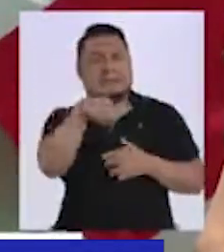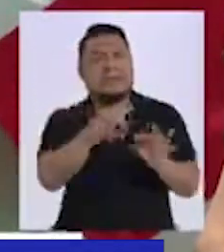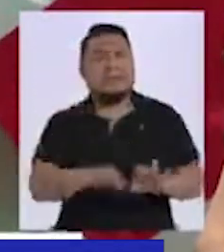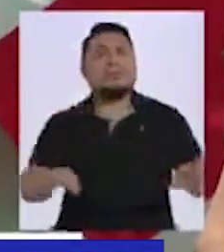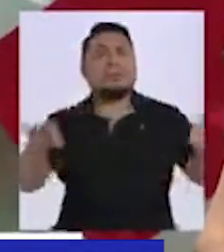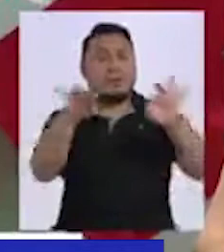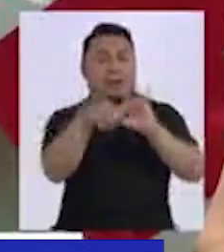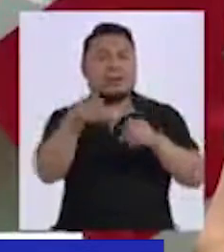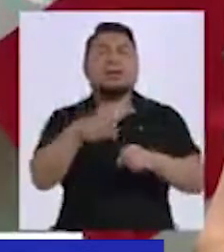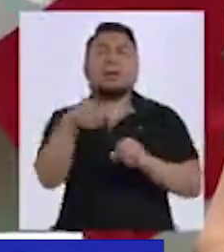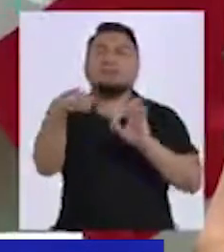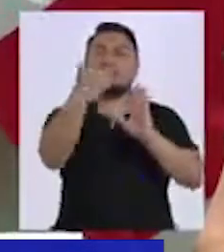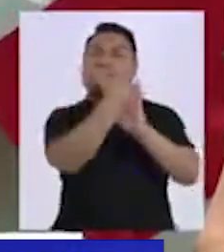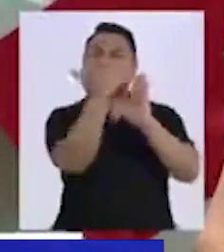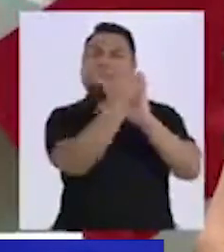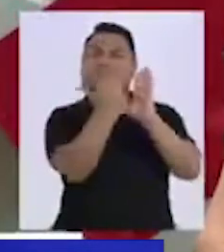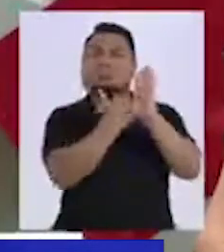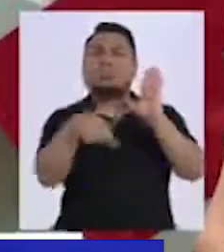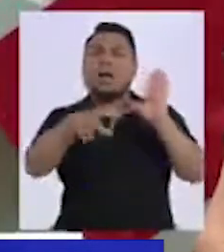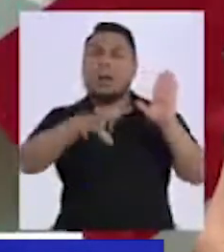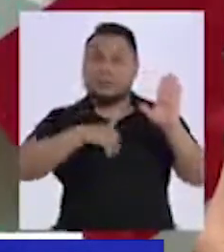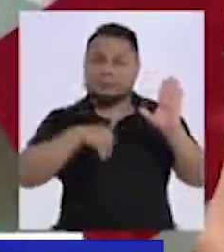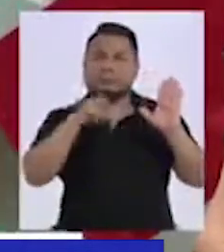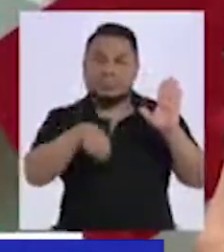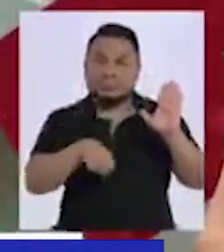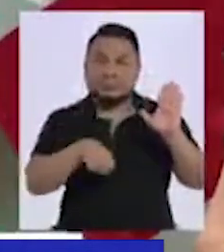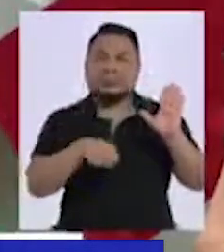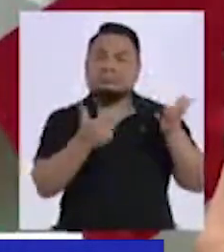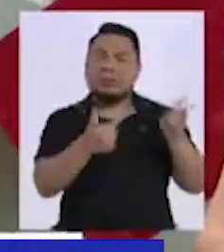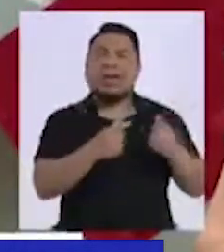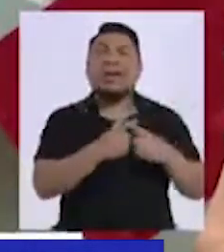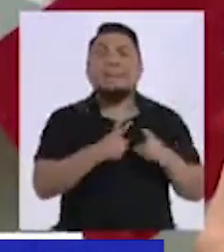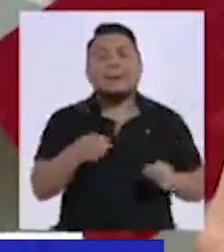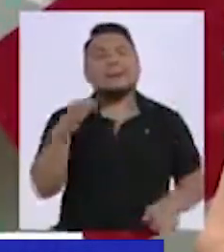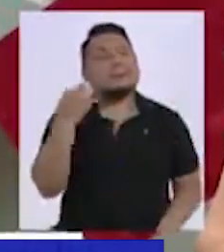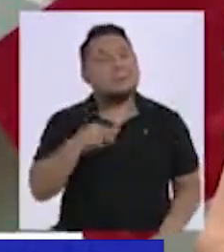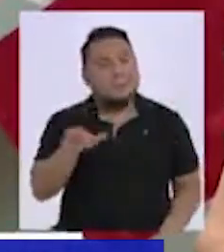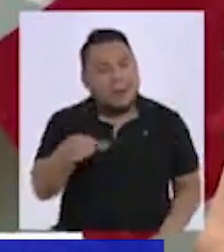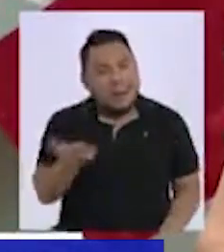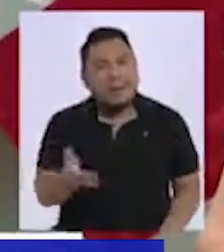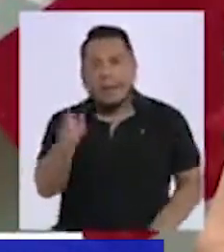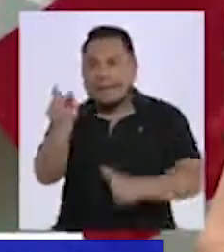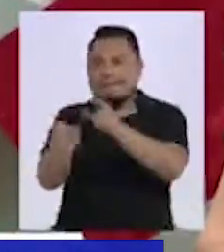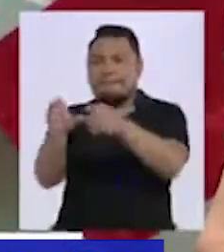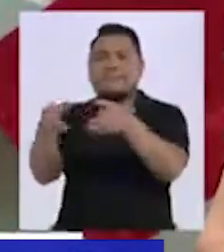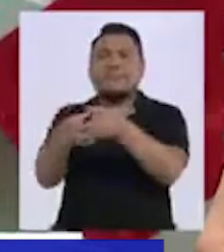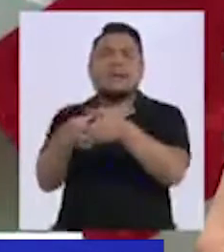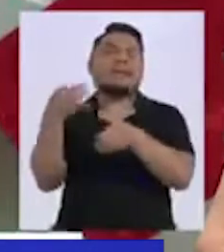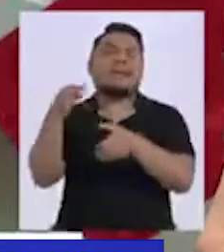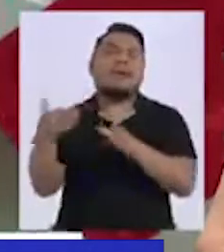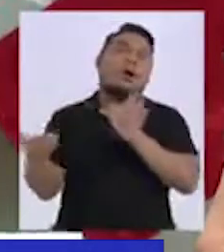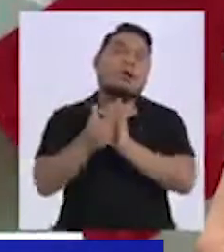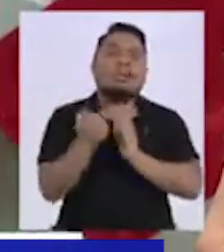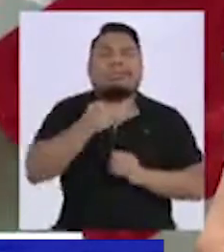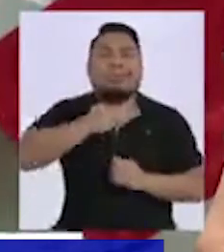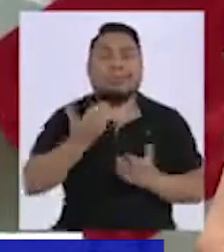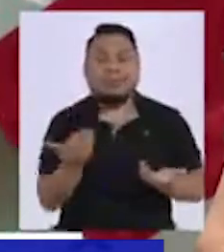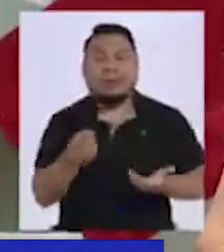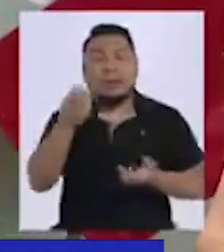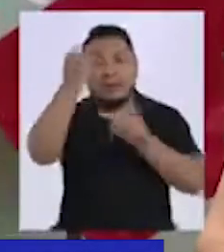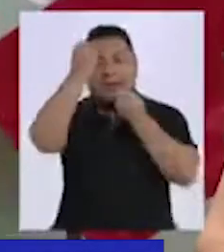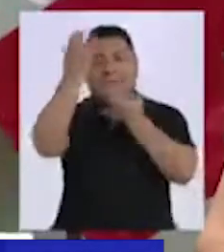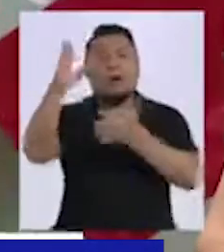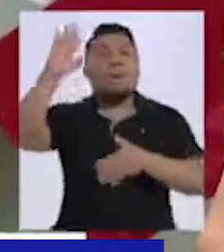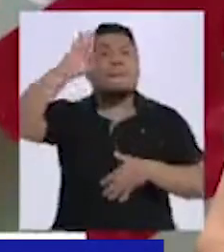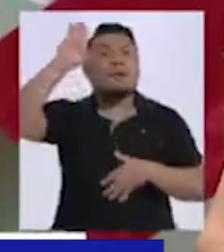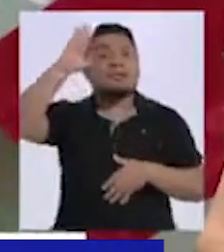estas medidas y las respalda, siempre tenemos gente irresponsable que hace lo contrario. El informe que nos da la